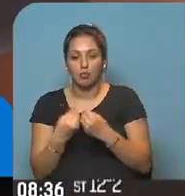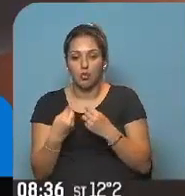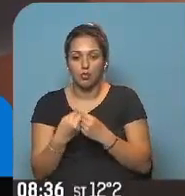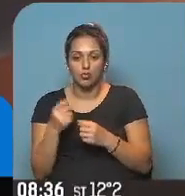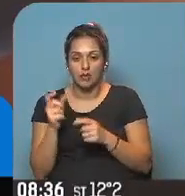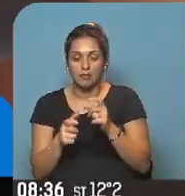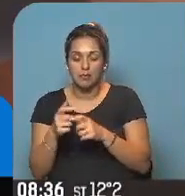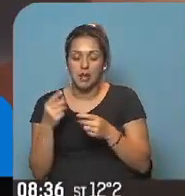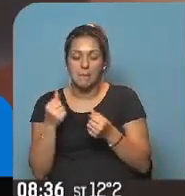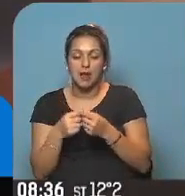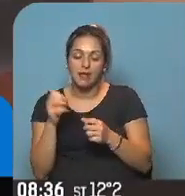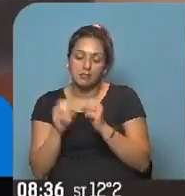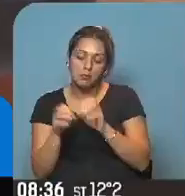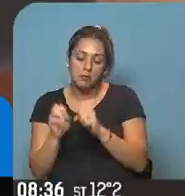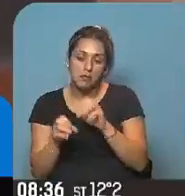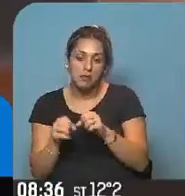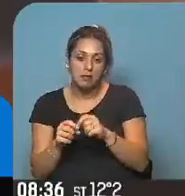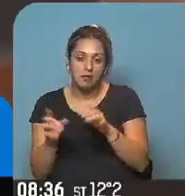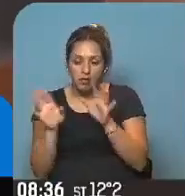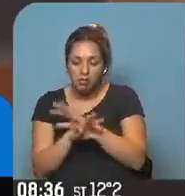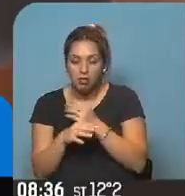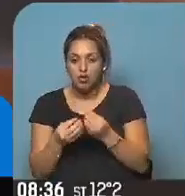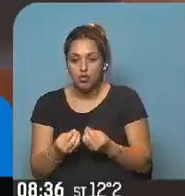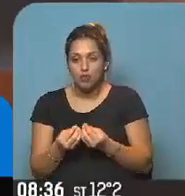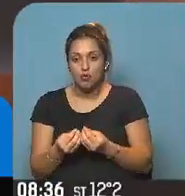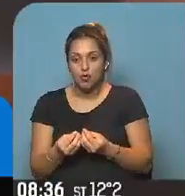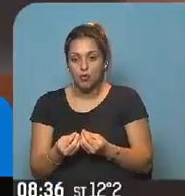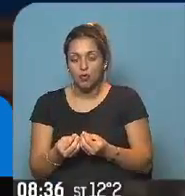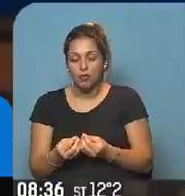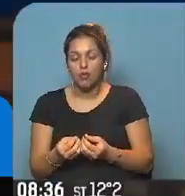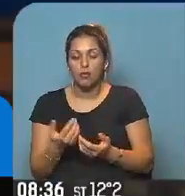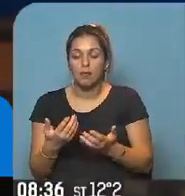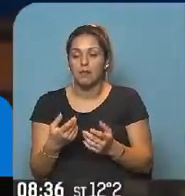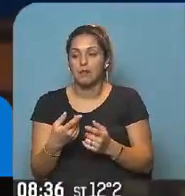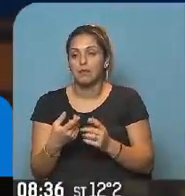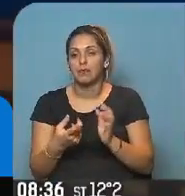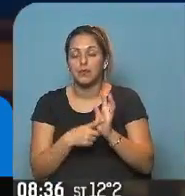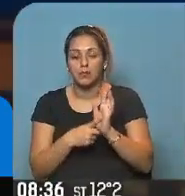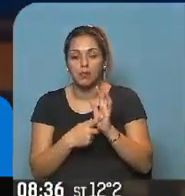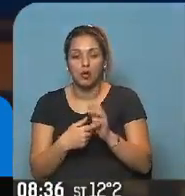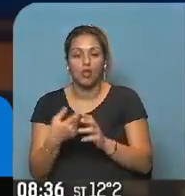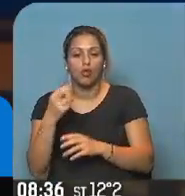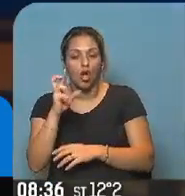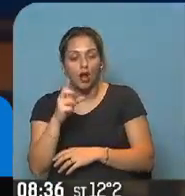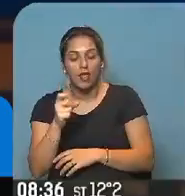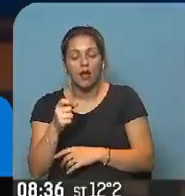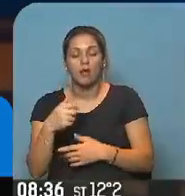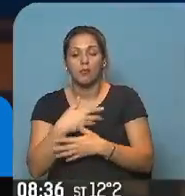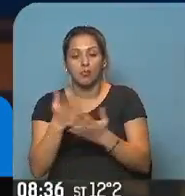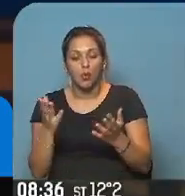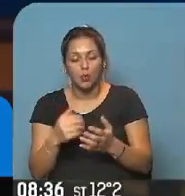común de inversión. Bueno, puede ser fondos en títulos públicos en dólares, títulos públicos en